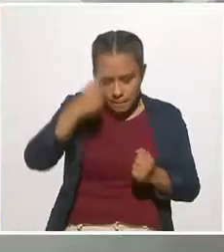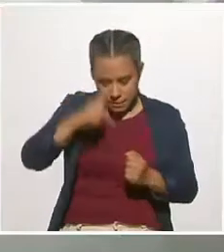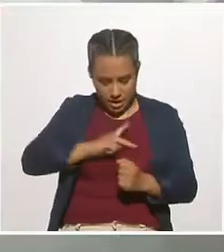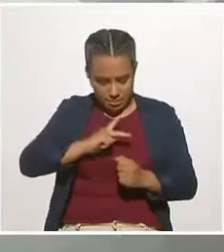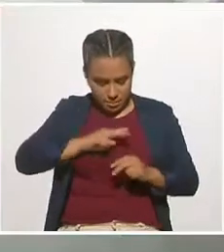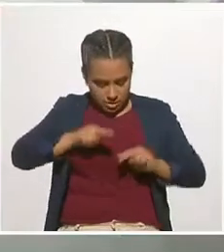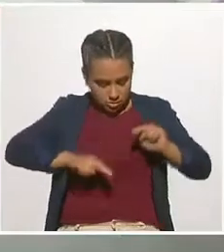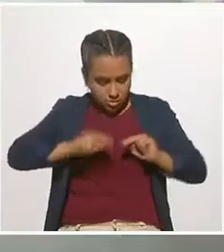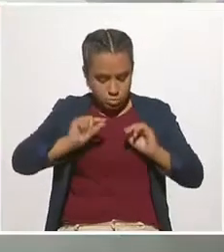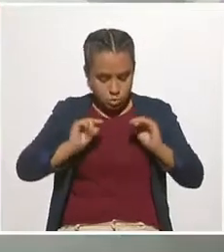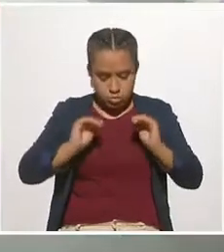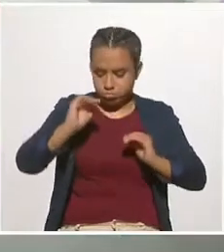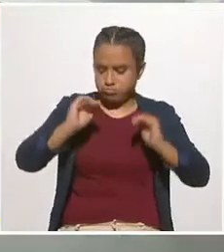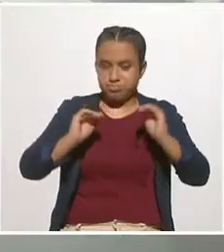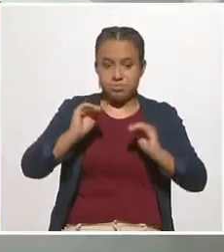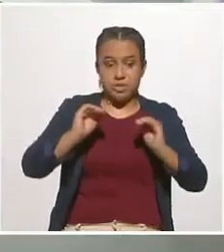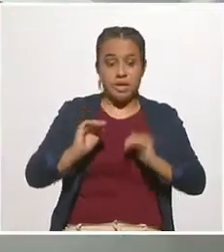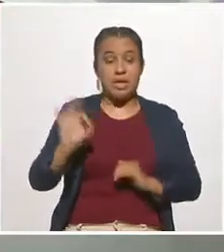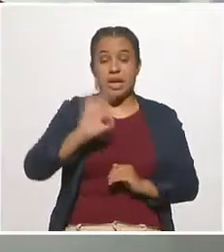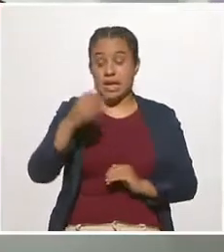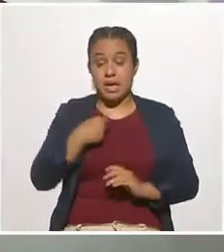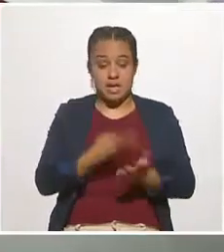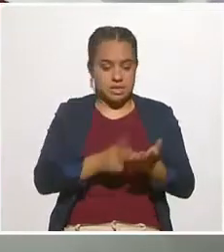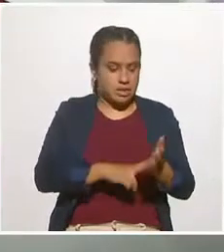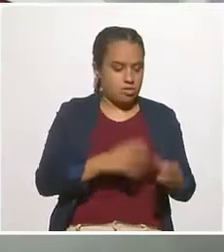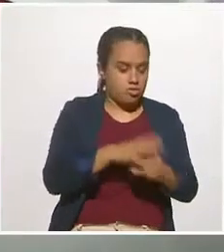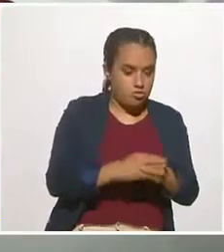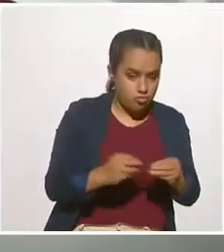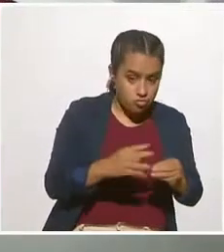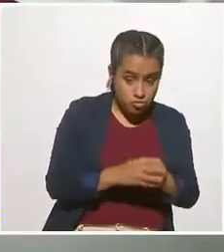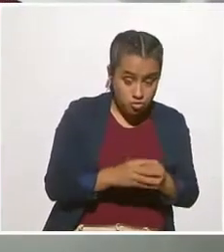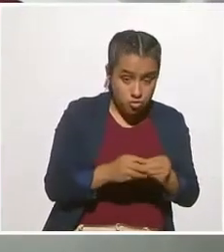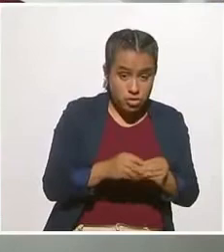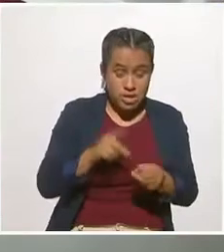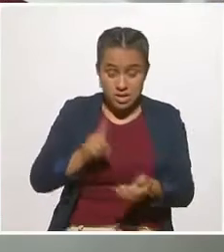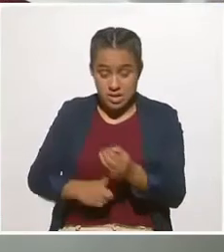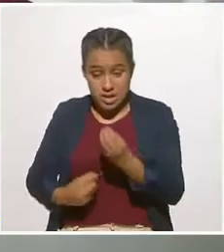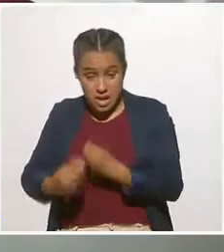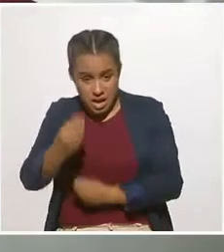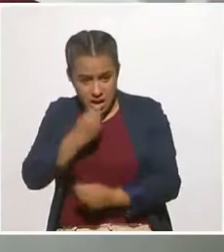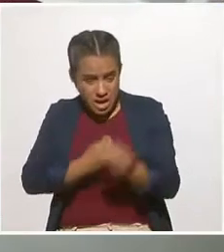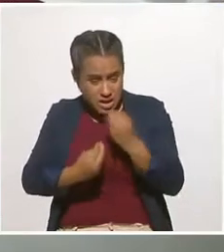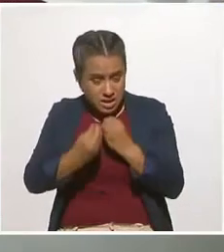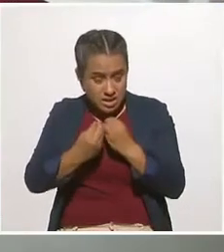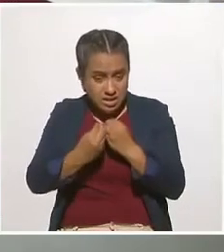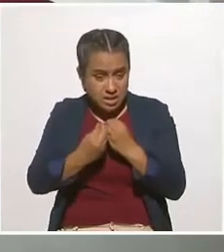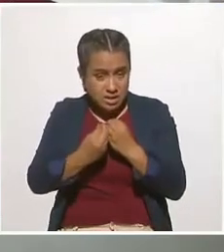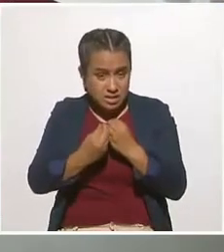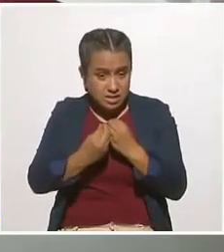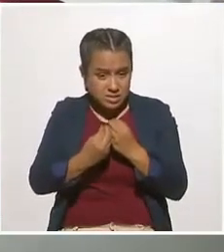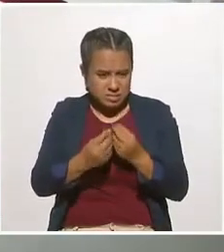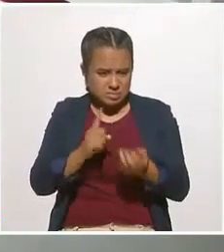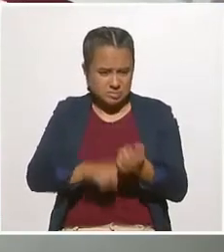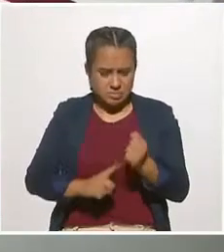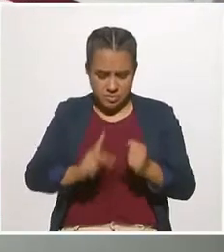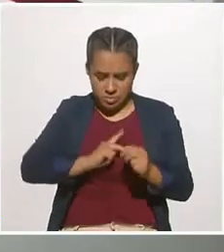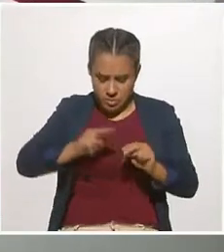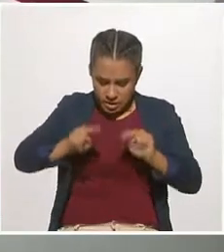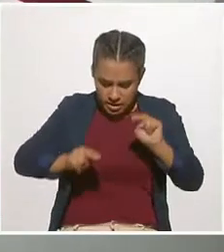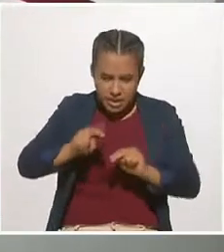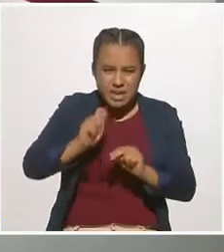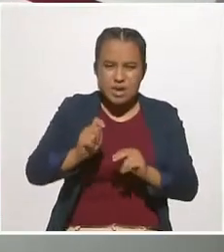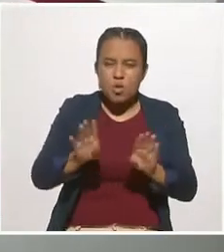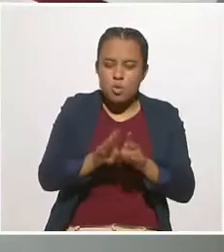yo combino la fruta con alimentos que no tengan este efecto en mis niveles de glucosa, como